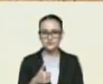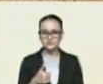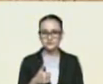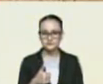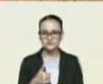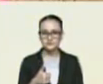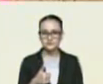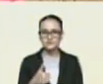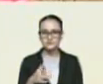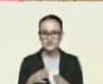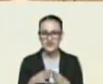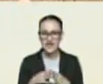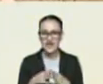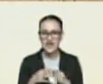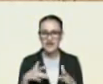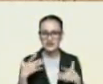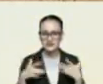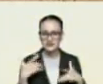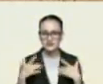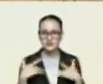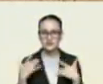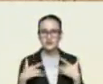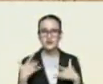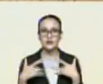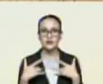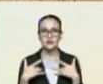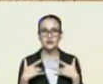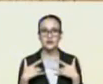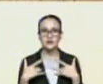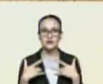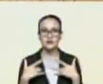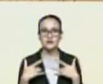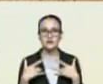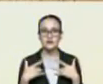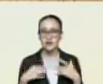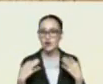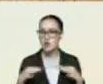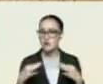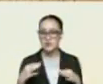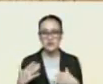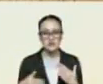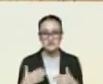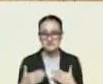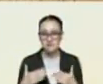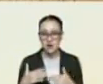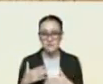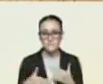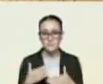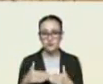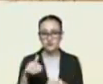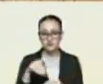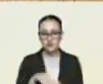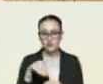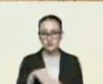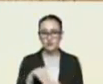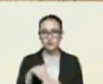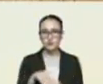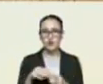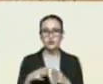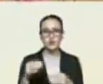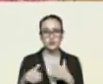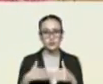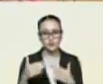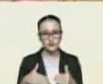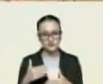lo que son las actividades que generalmente y que normalmente hacemos para los procesos electorales, todos los